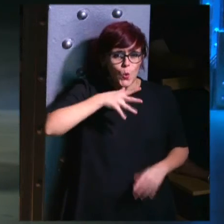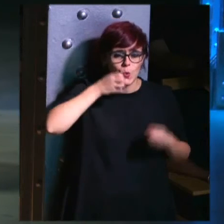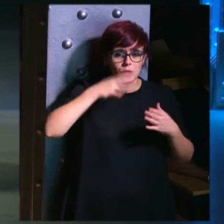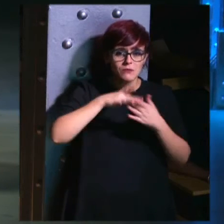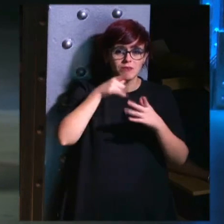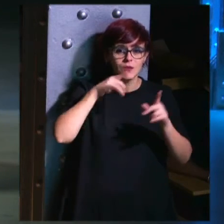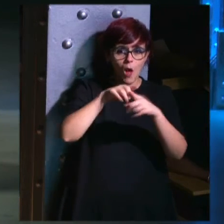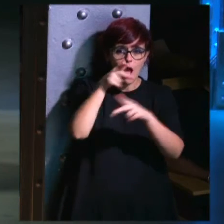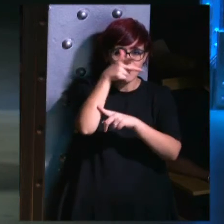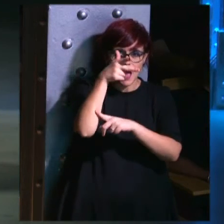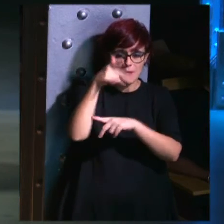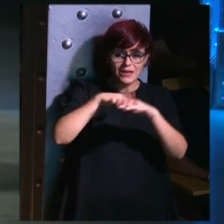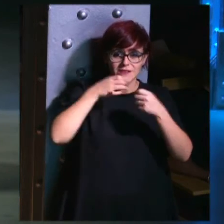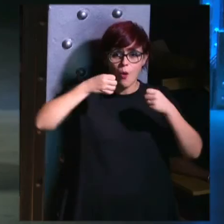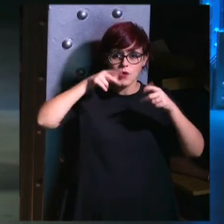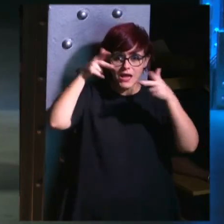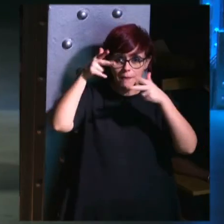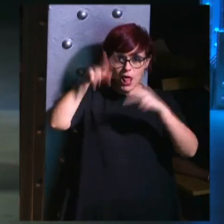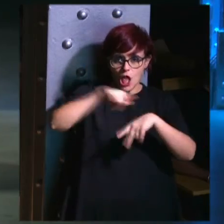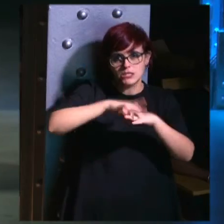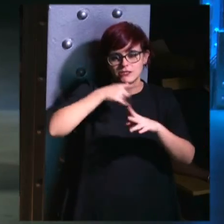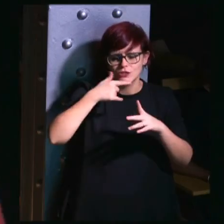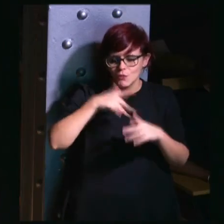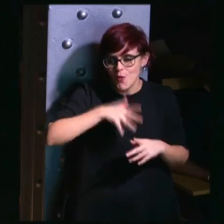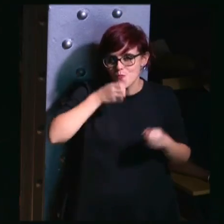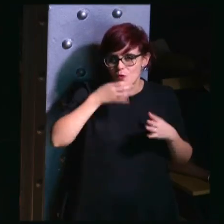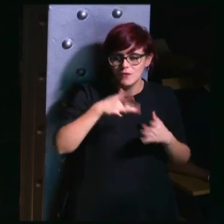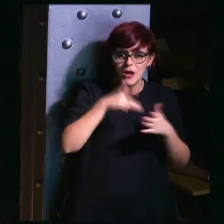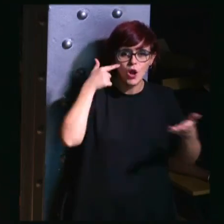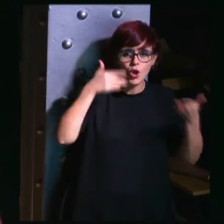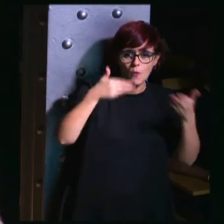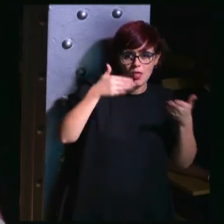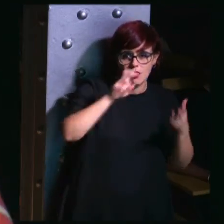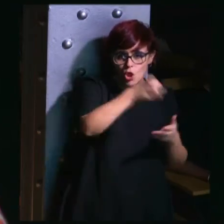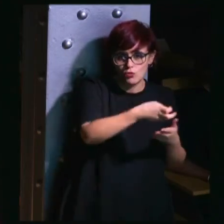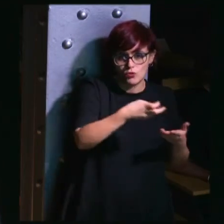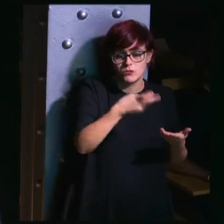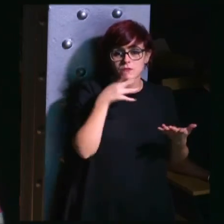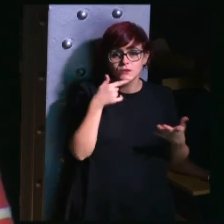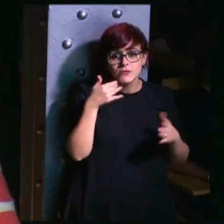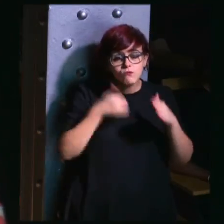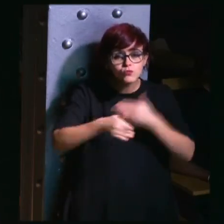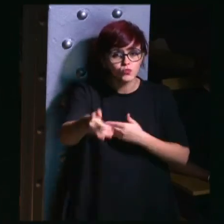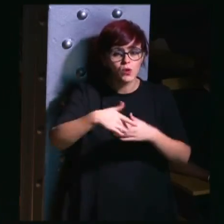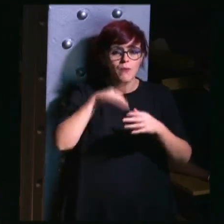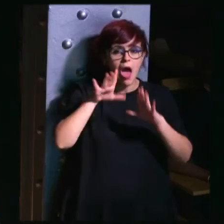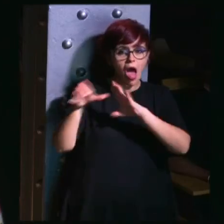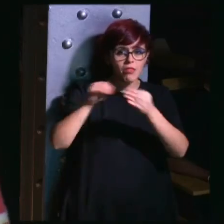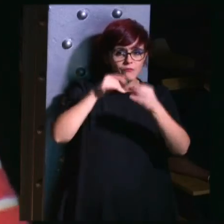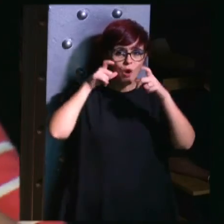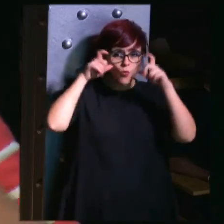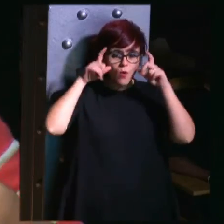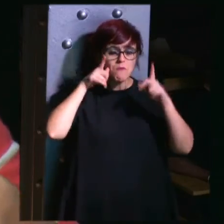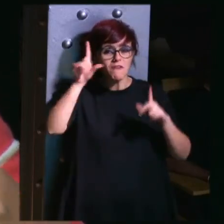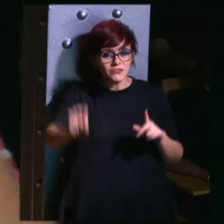las cámaras, aunque no son cámaras, son una pasada y son muchísimo mejor que las de las Play, ¿no? Pues cuando realmente sean más ergonómicas, cuando realmente sean más